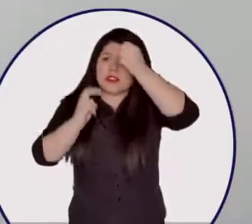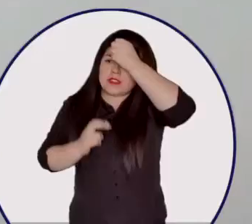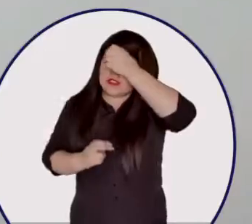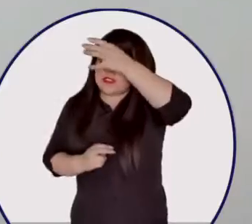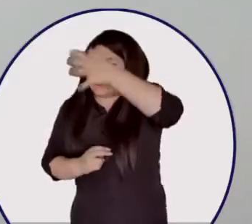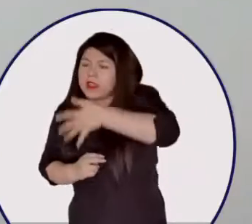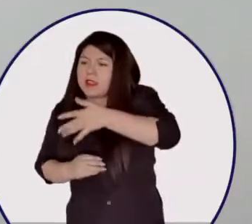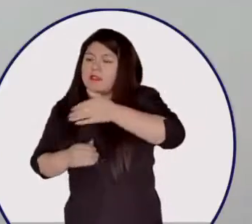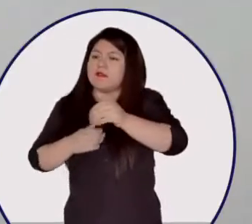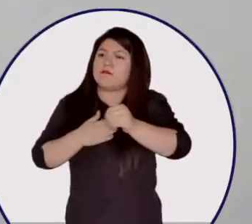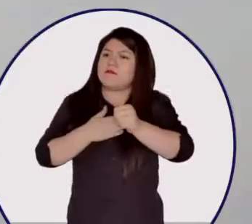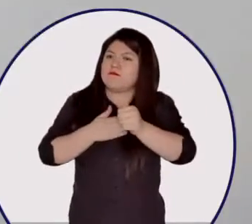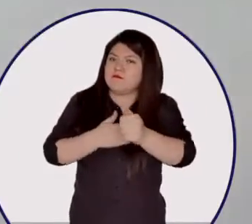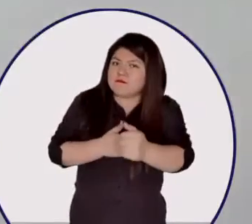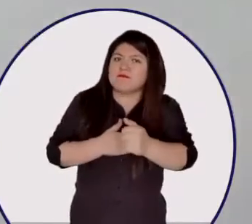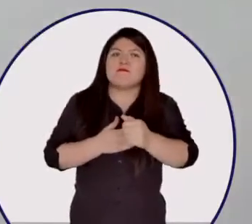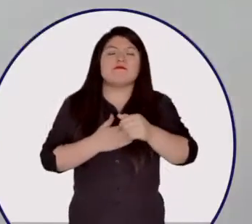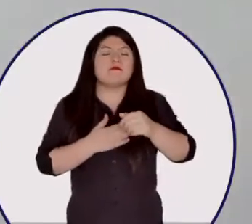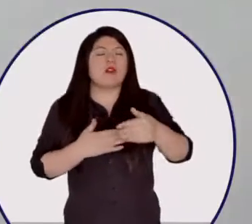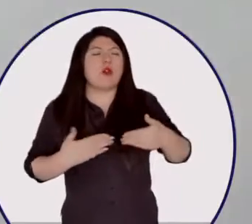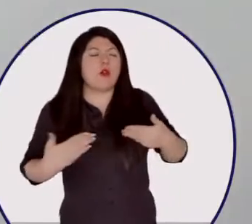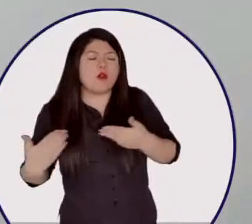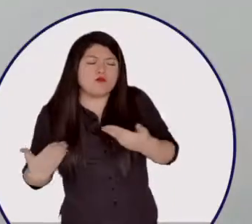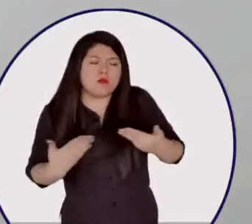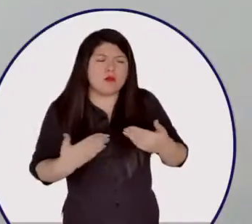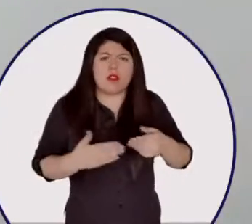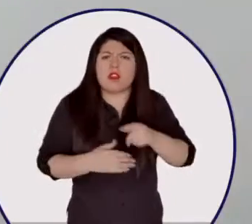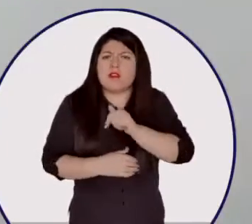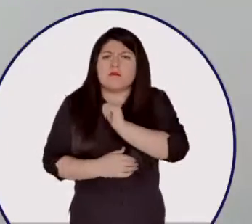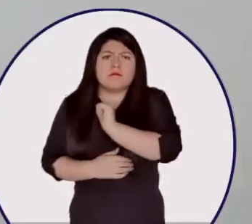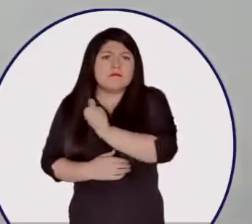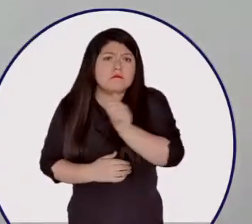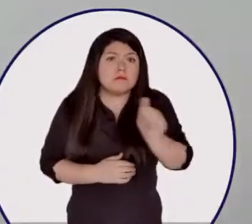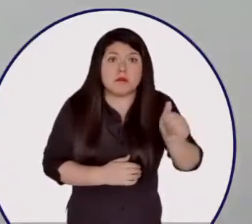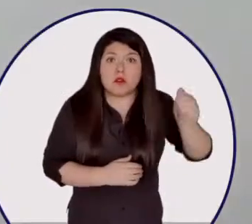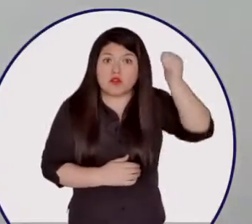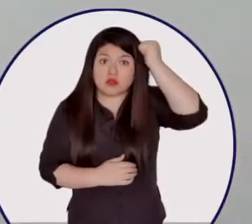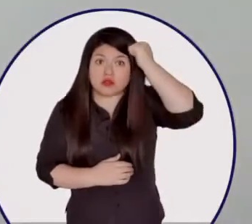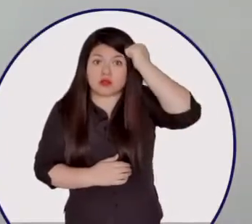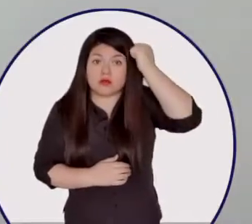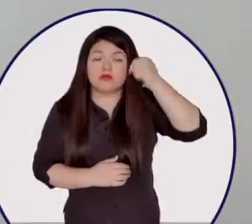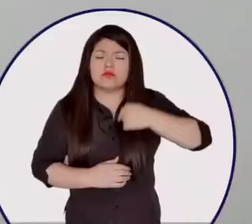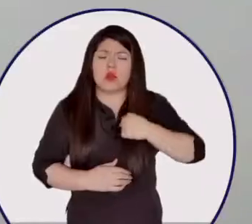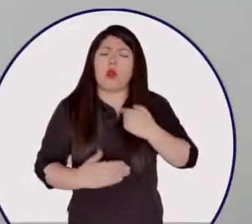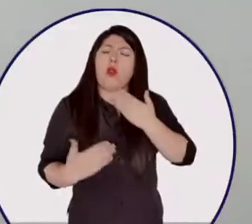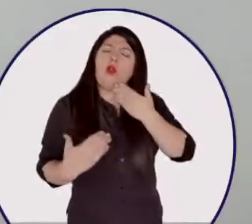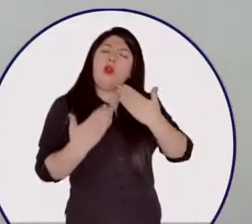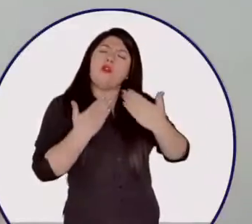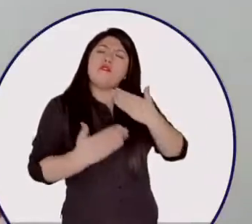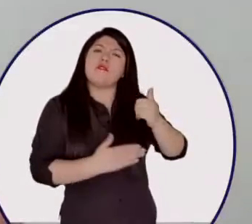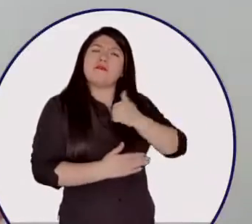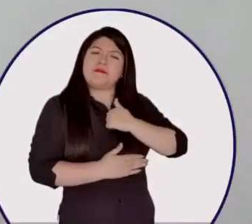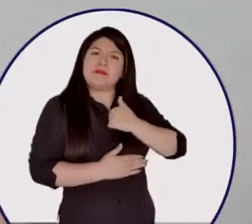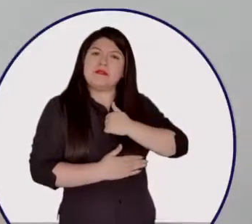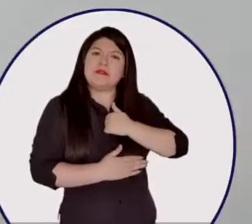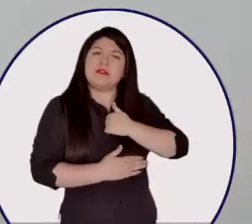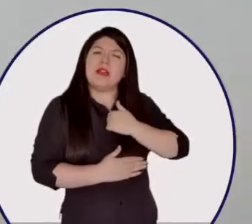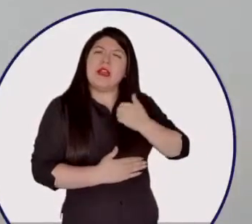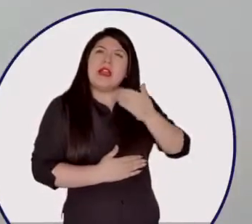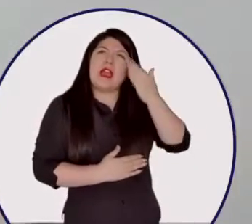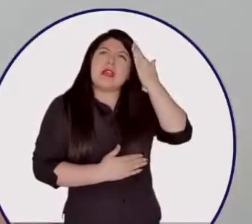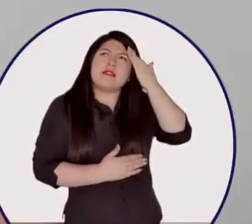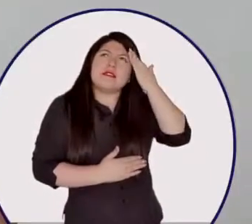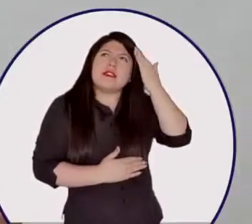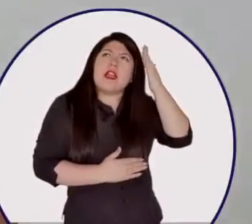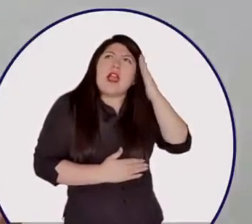metodológico que tienen ustedes como maestros. Es muy importante confiar en ese saber que permite ir más